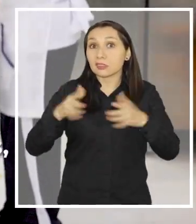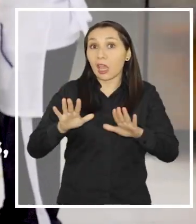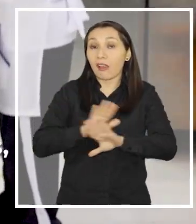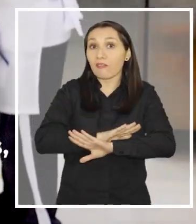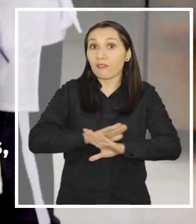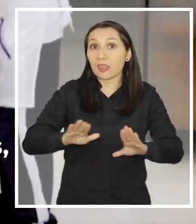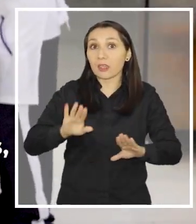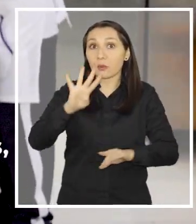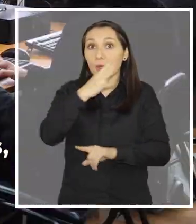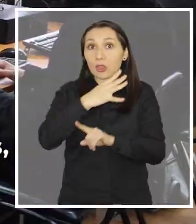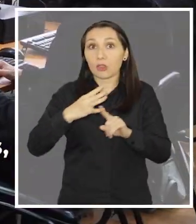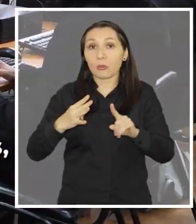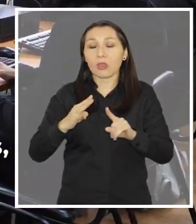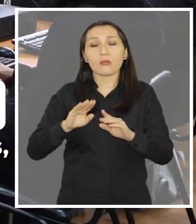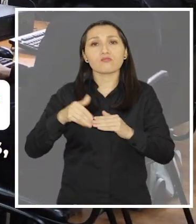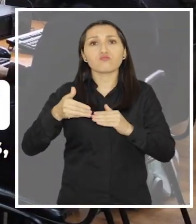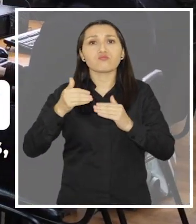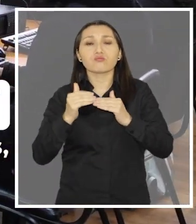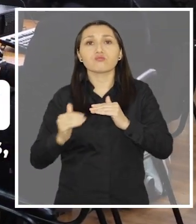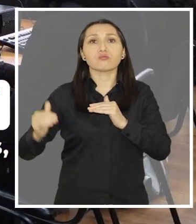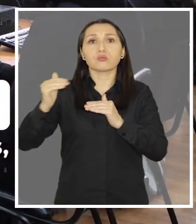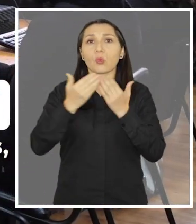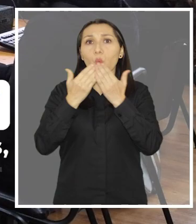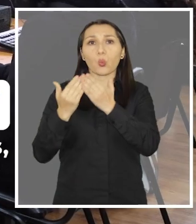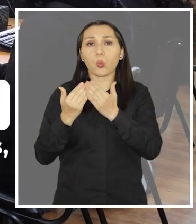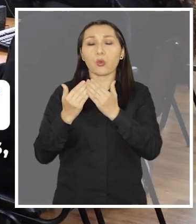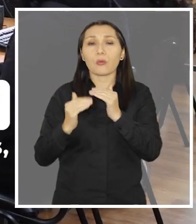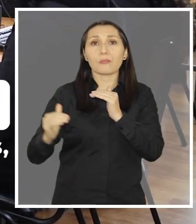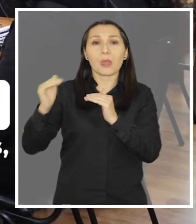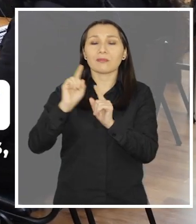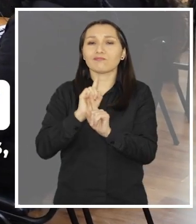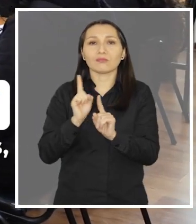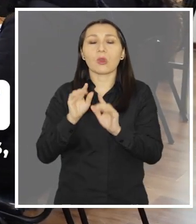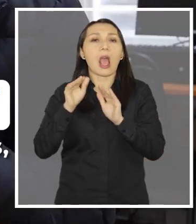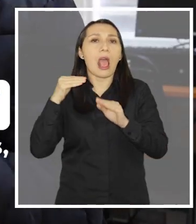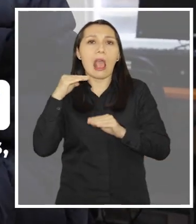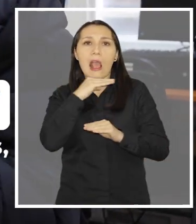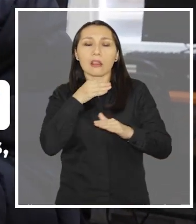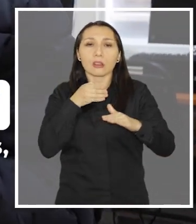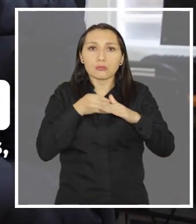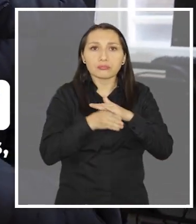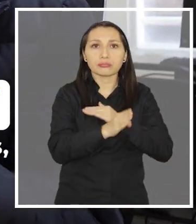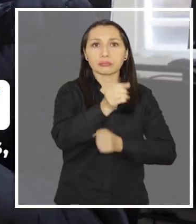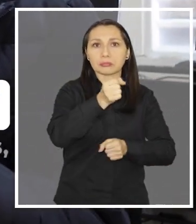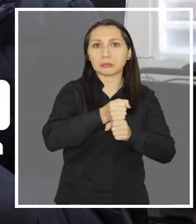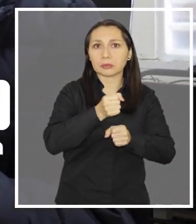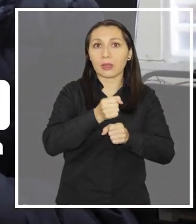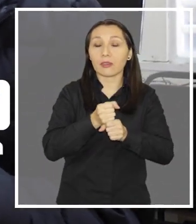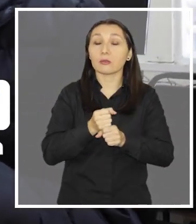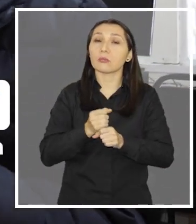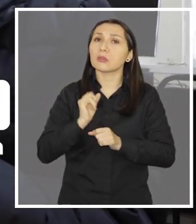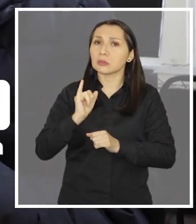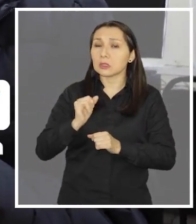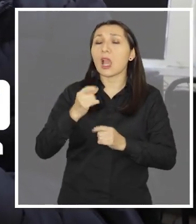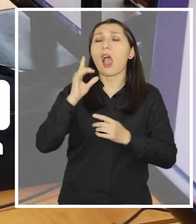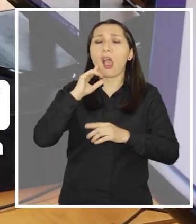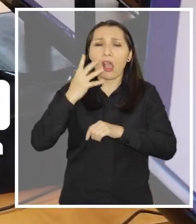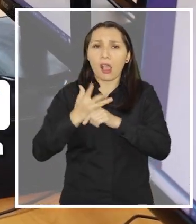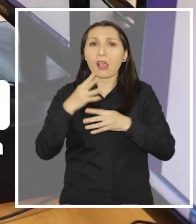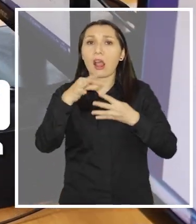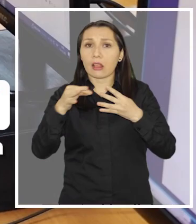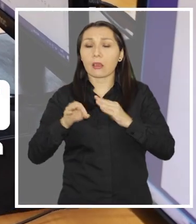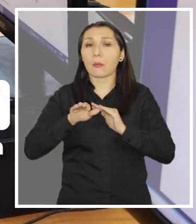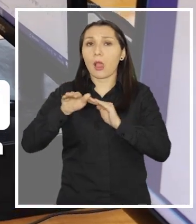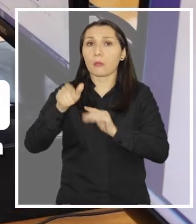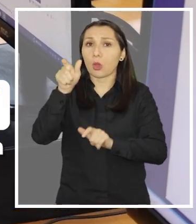una vez que egresaban, no seguían estudios superiores, sino que se iban directamente al mundo laboral. Si bien nosotros teníamos